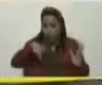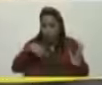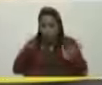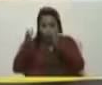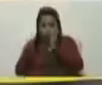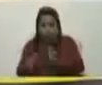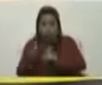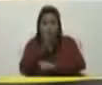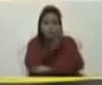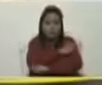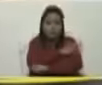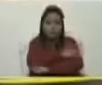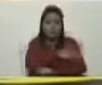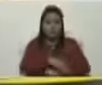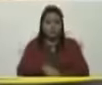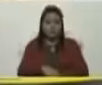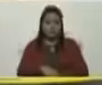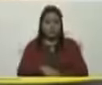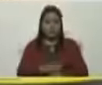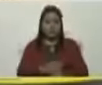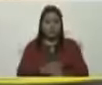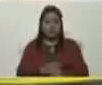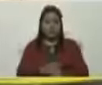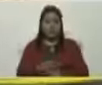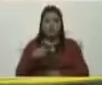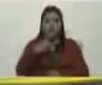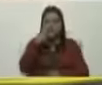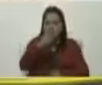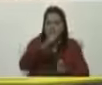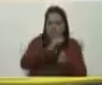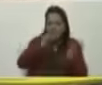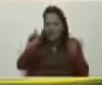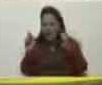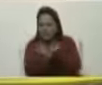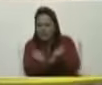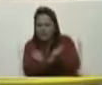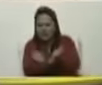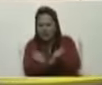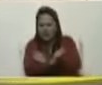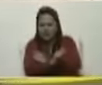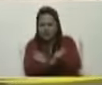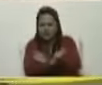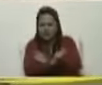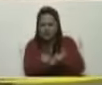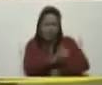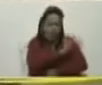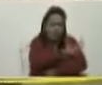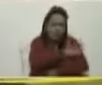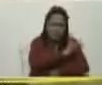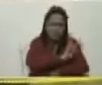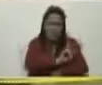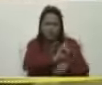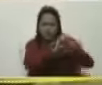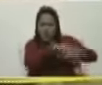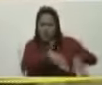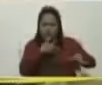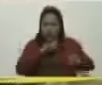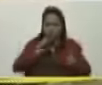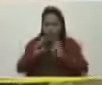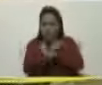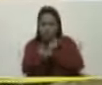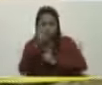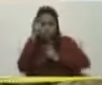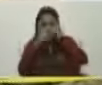Mira, desde que yo dije que me cambié, bueno, mis íntegras han sido